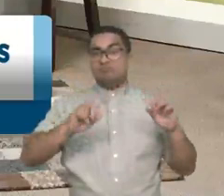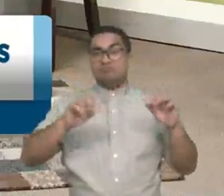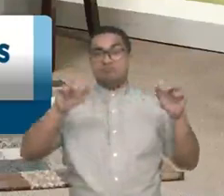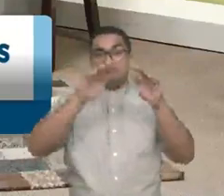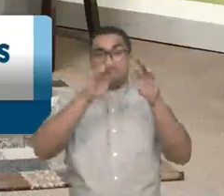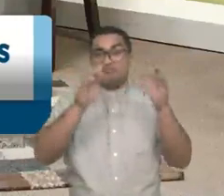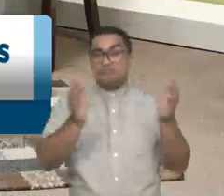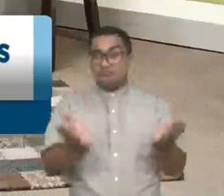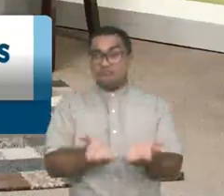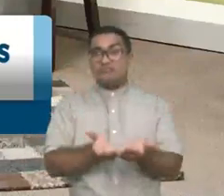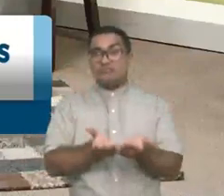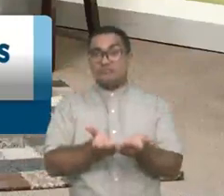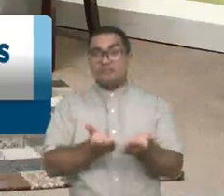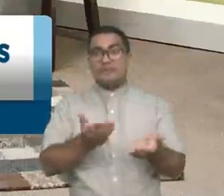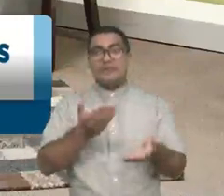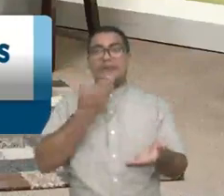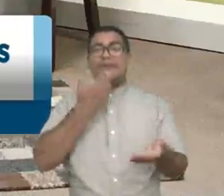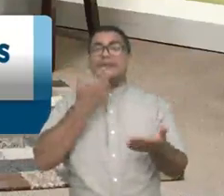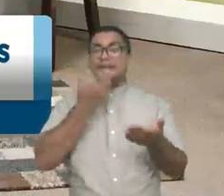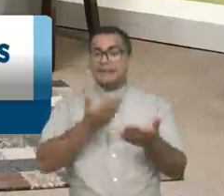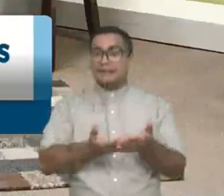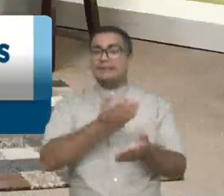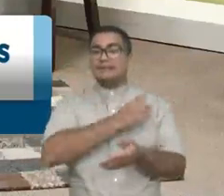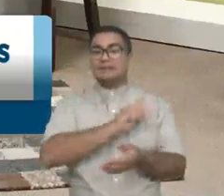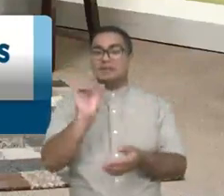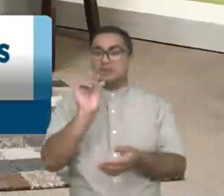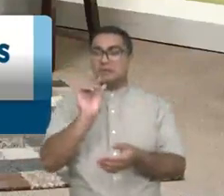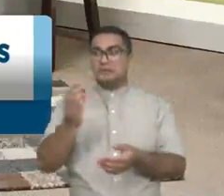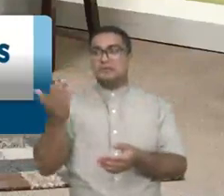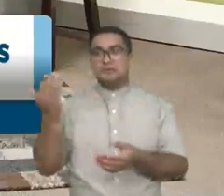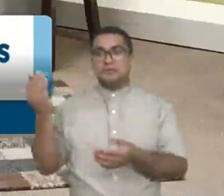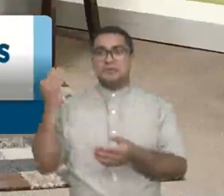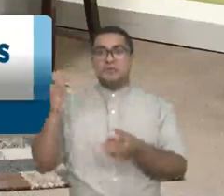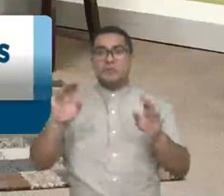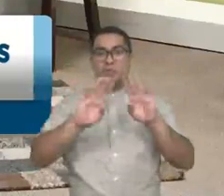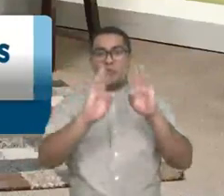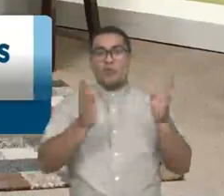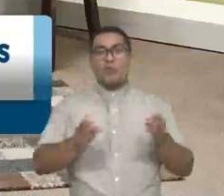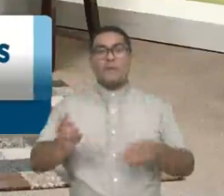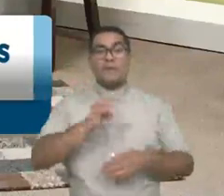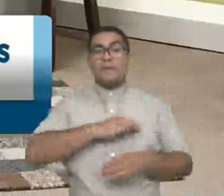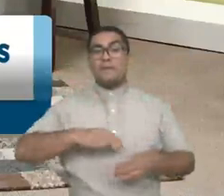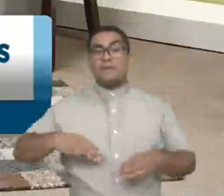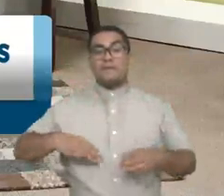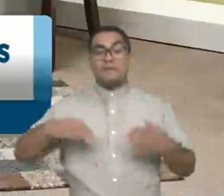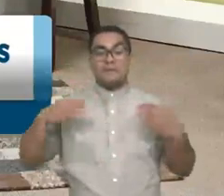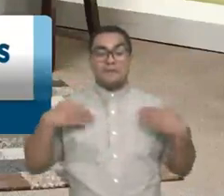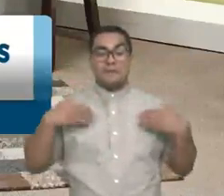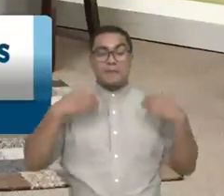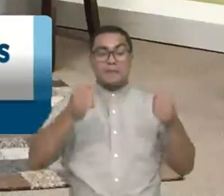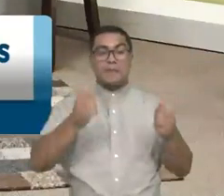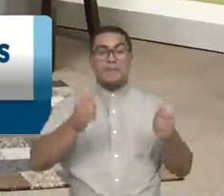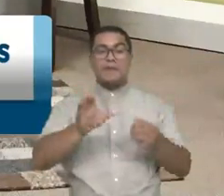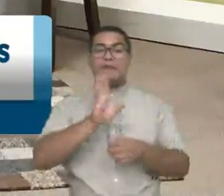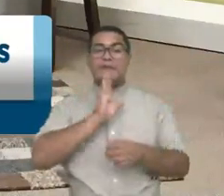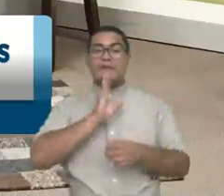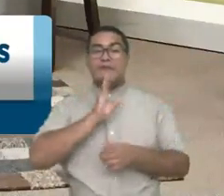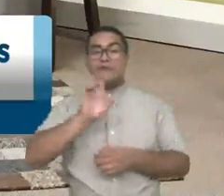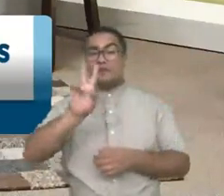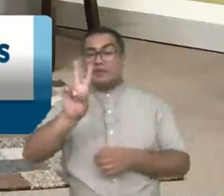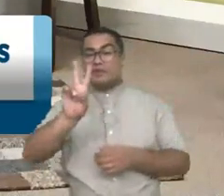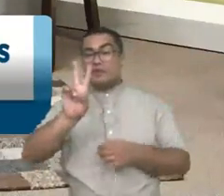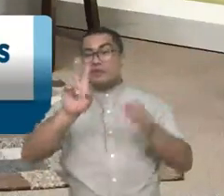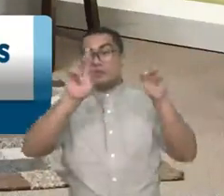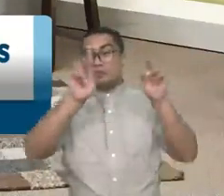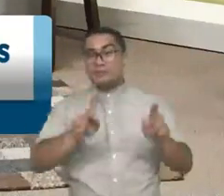Incluso aquí en nuestro país, gracias a Dios, hace ratito estábamos escuchando a la ministra de Salud hablar de que hay dos casos, pues, gracias a